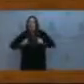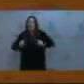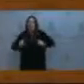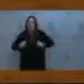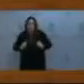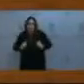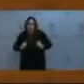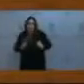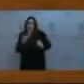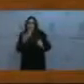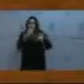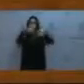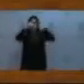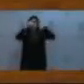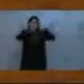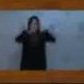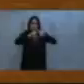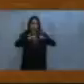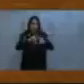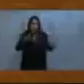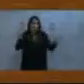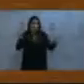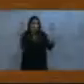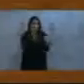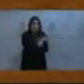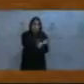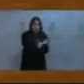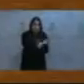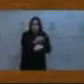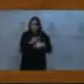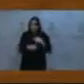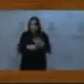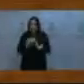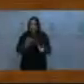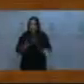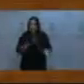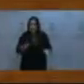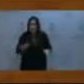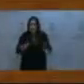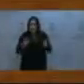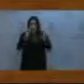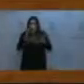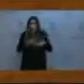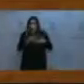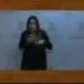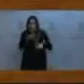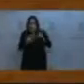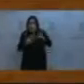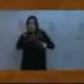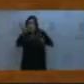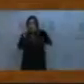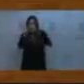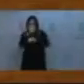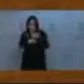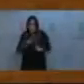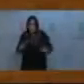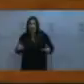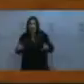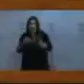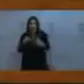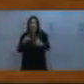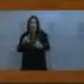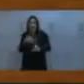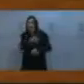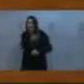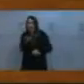que nos quiten el hospital, ¿qué vamos a hacer? El día que sigan recortando las ayudas a los ganaderos, ¿de qué vamos a vivir el resto,